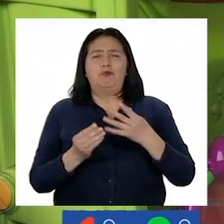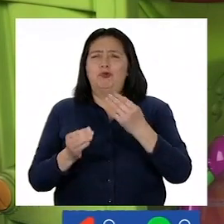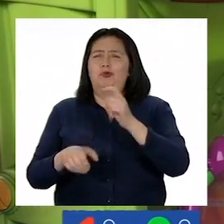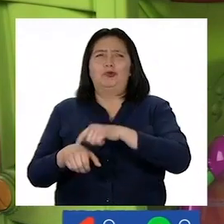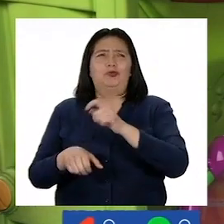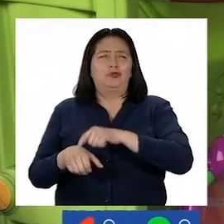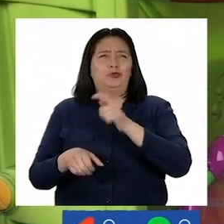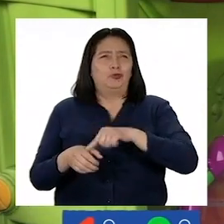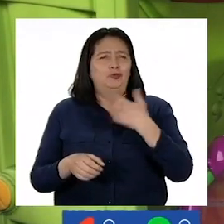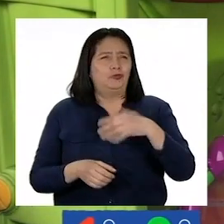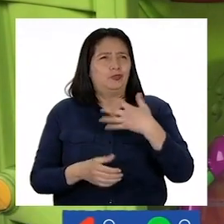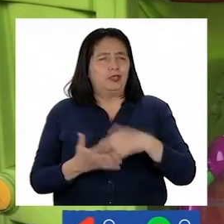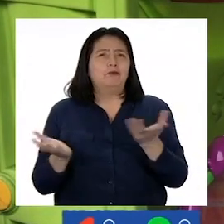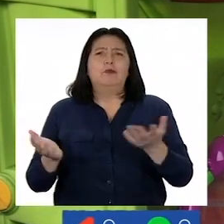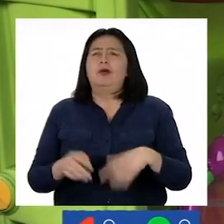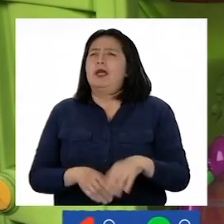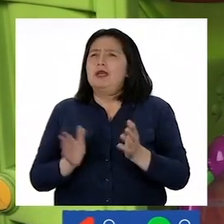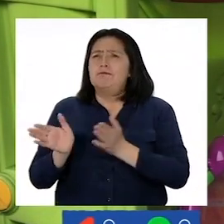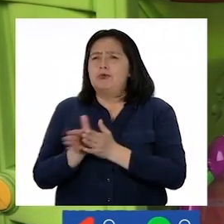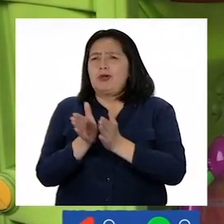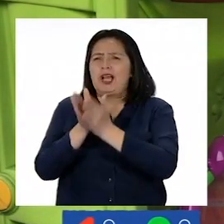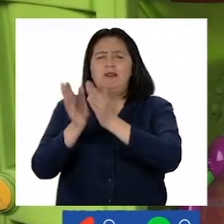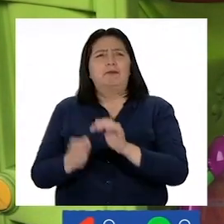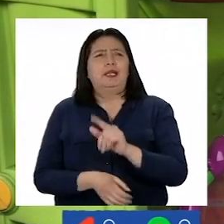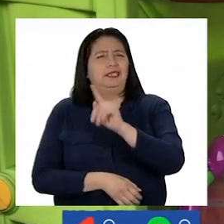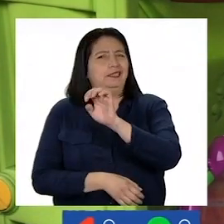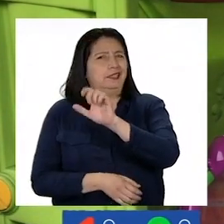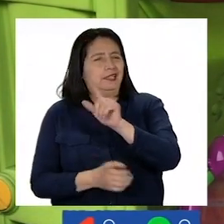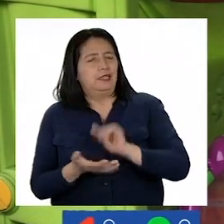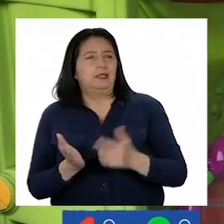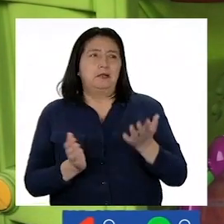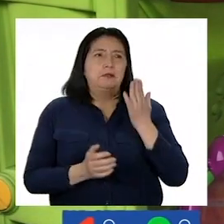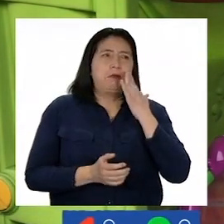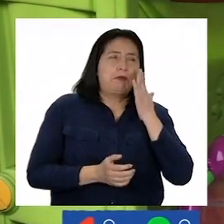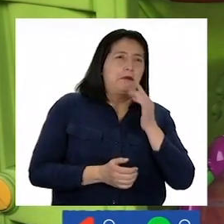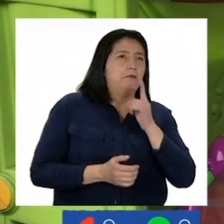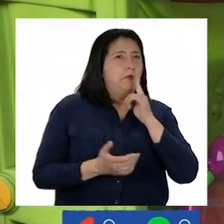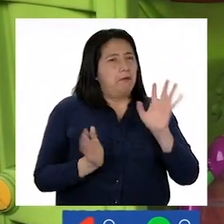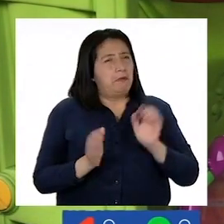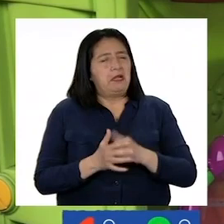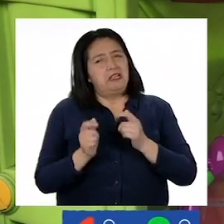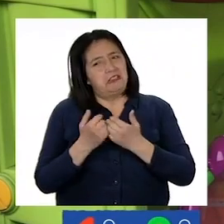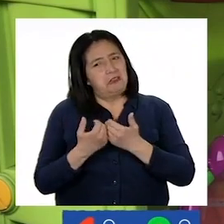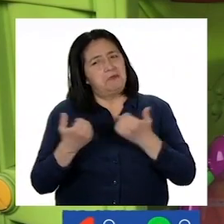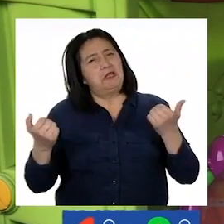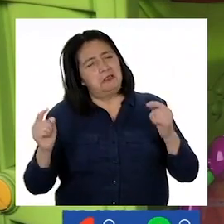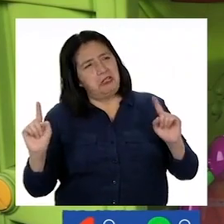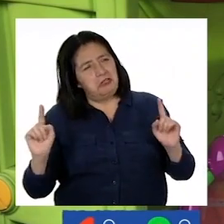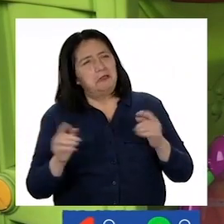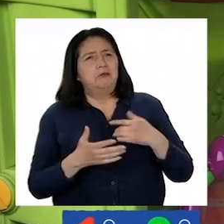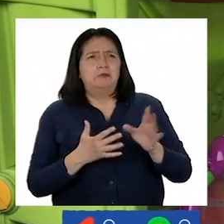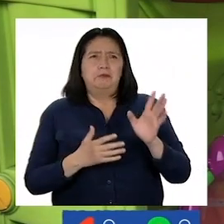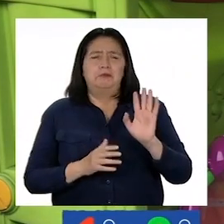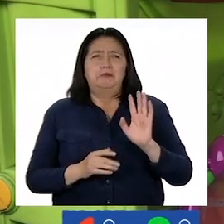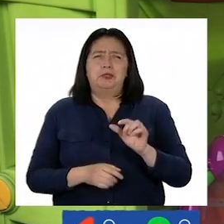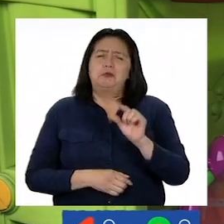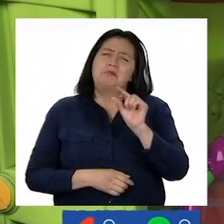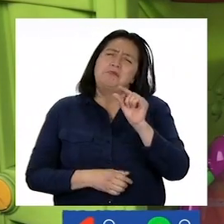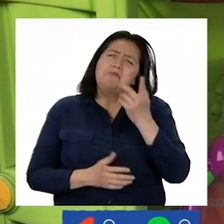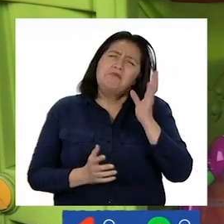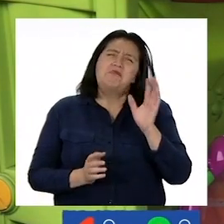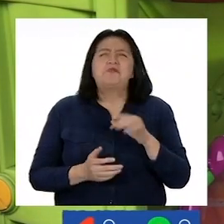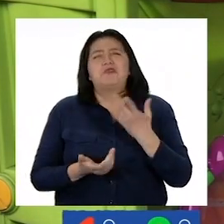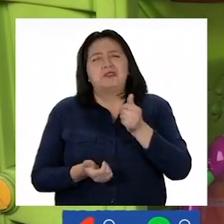en Pucallpa y Talara. Aunque mi papá y mi mamá estuviesen lejos, ese era un